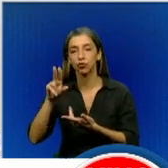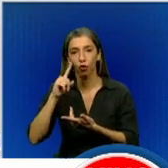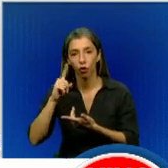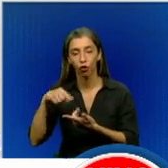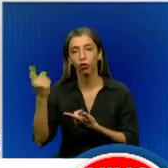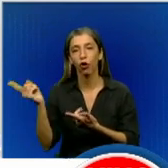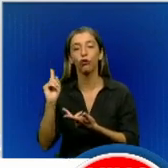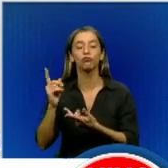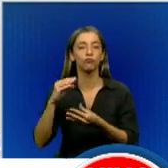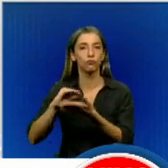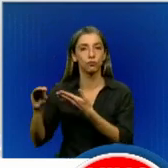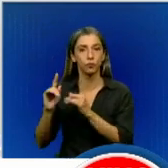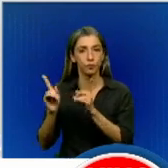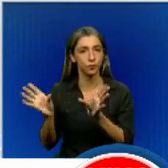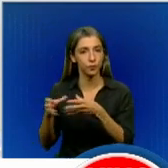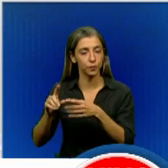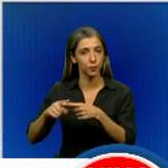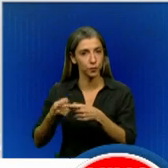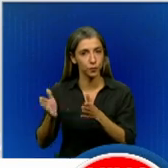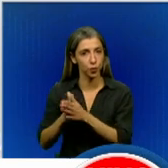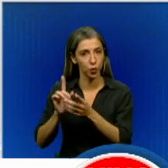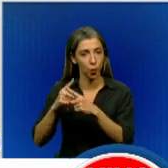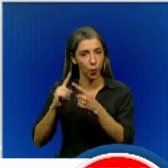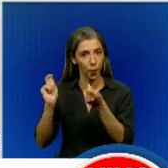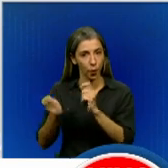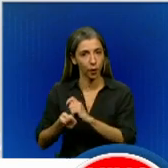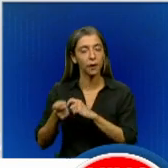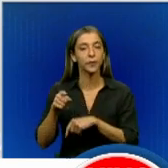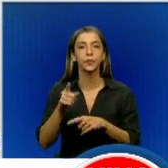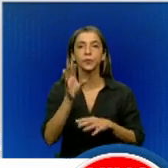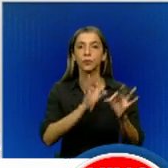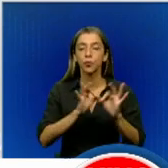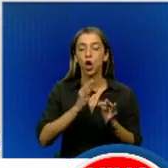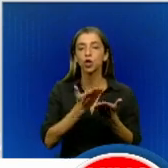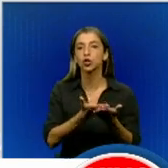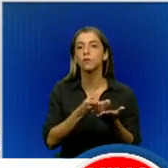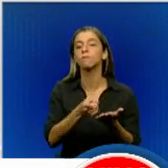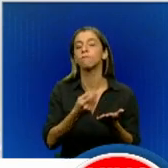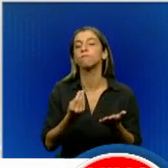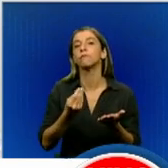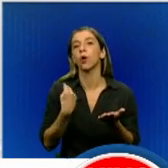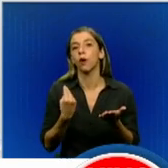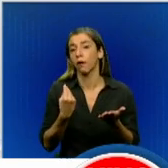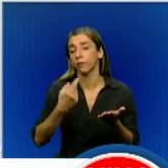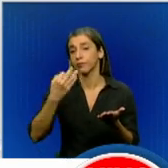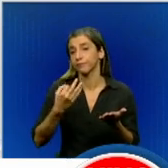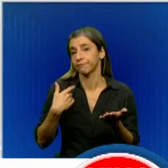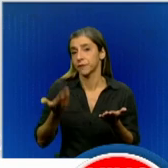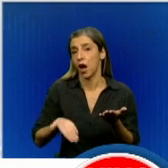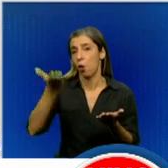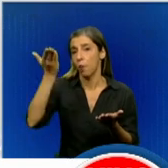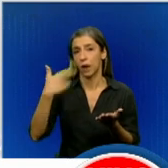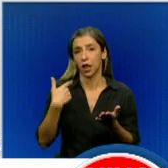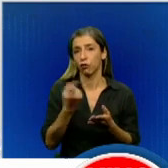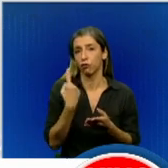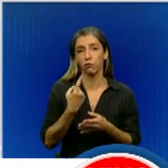de juntos por el cambio viene a producir un aumento de la elevadísima de presión tributaria